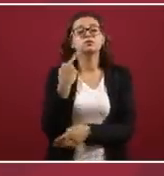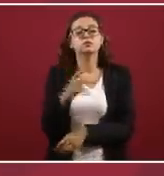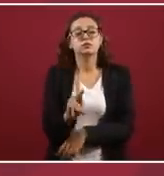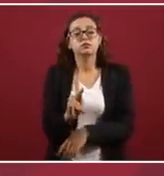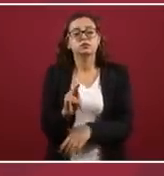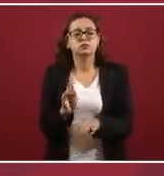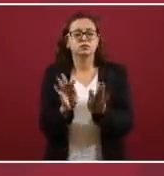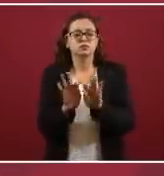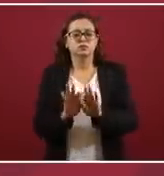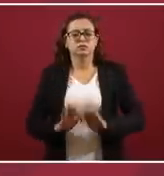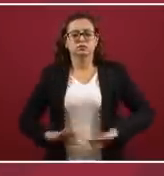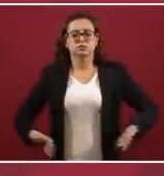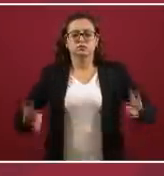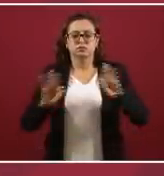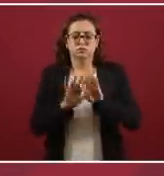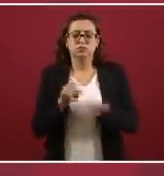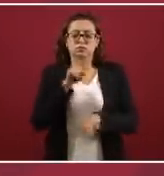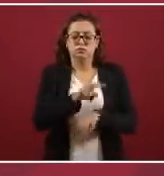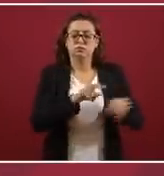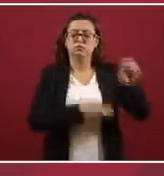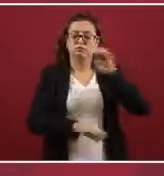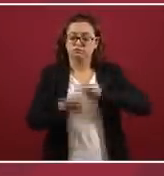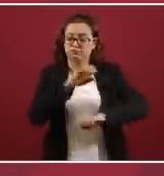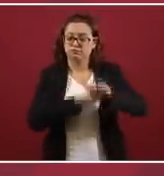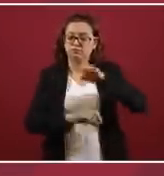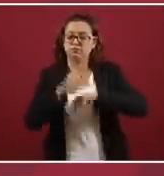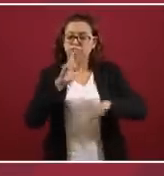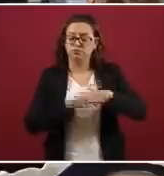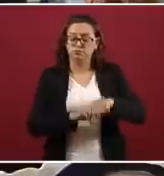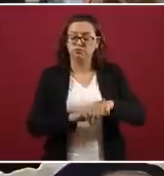que el sector empresarial haya